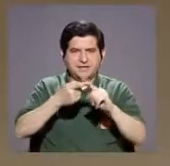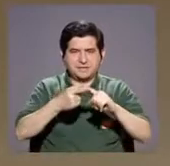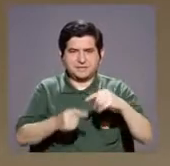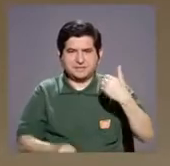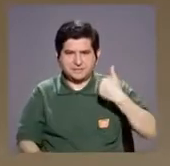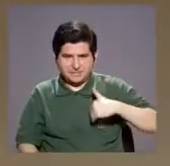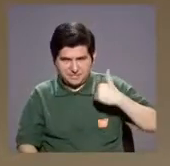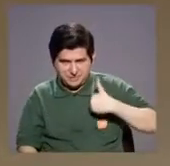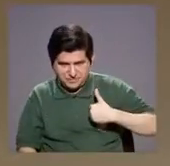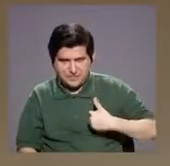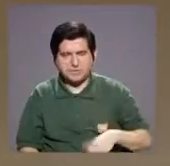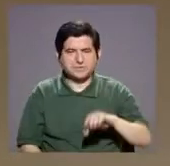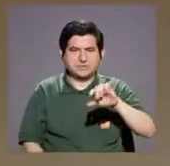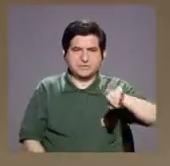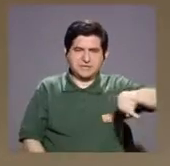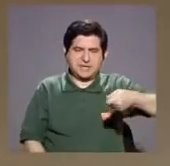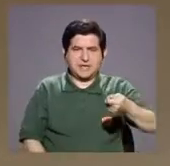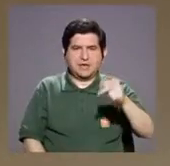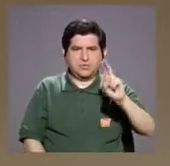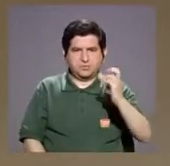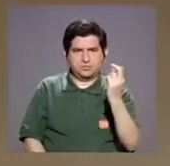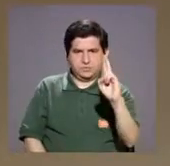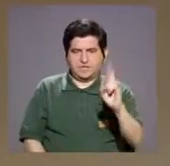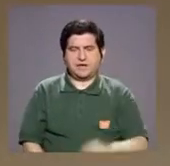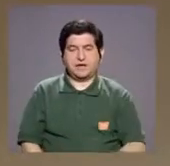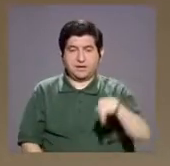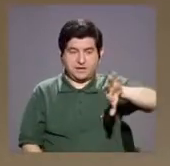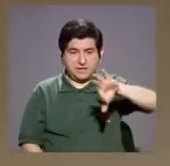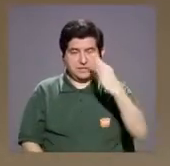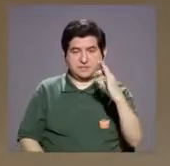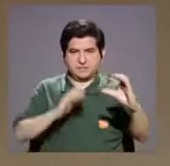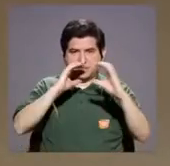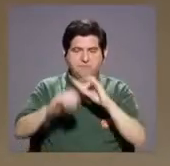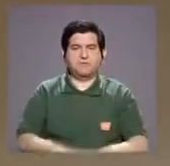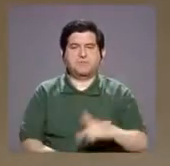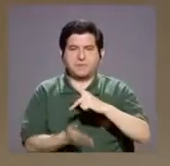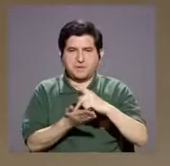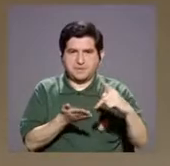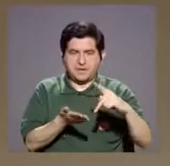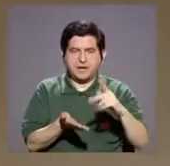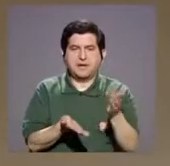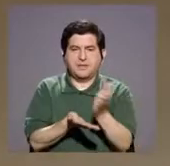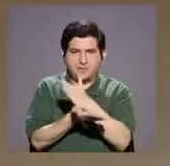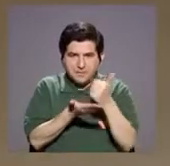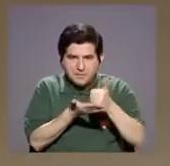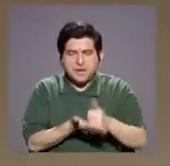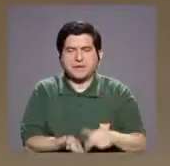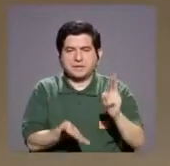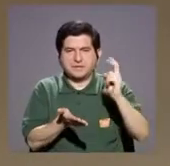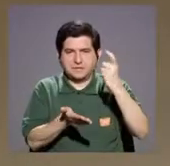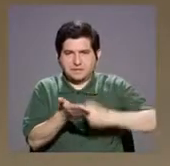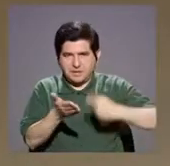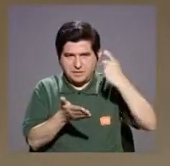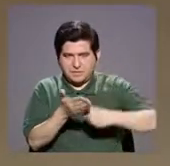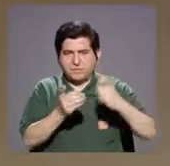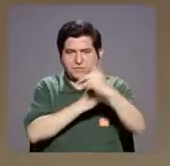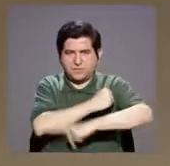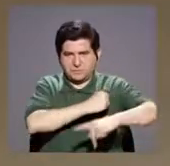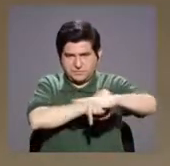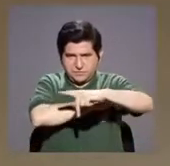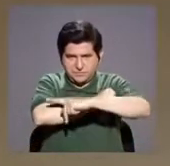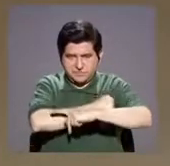este medio televisivo universitario que se paga parcialmente con los impuestos que tributan los habitantes del país